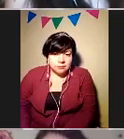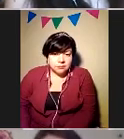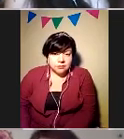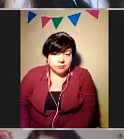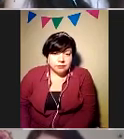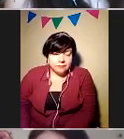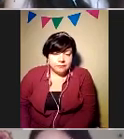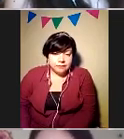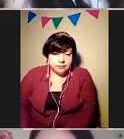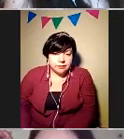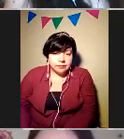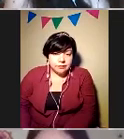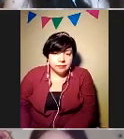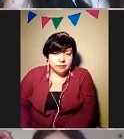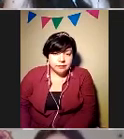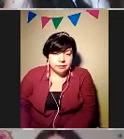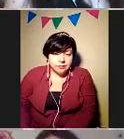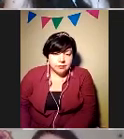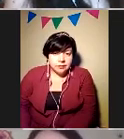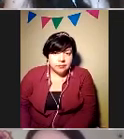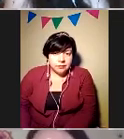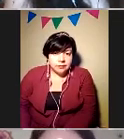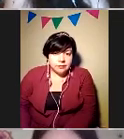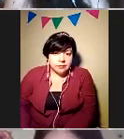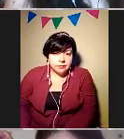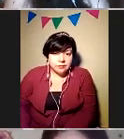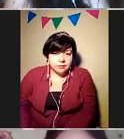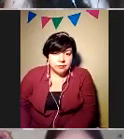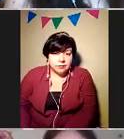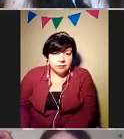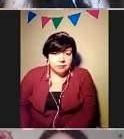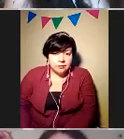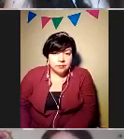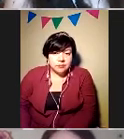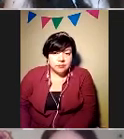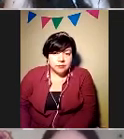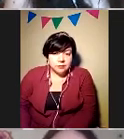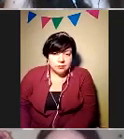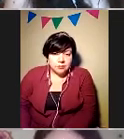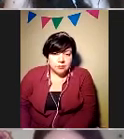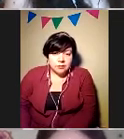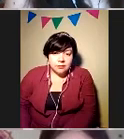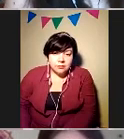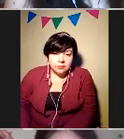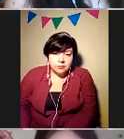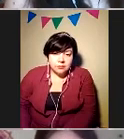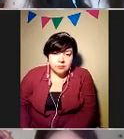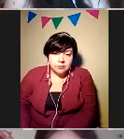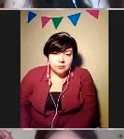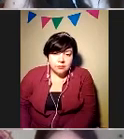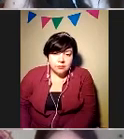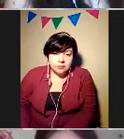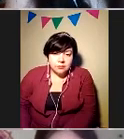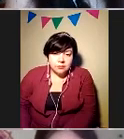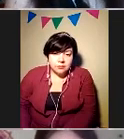pasa en su tienda, el solo está también, no sé, a mí me pasa que yo detesto el retail y siempre tiro basura al retail, pero mi pareja es cajero